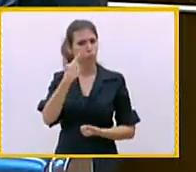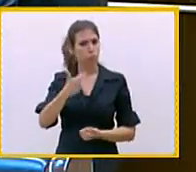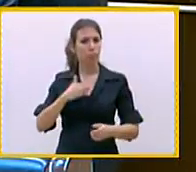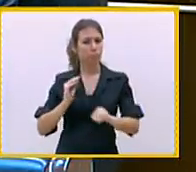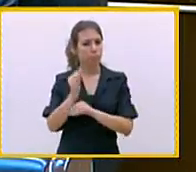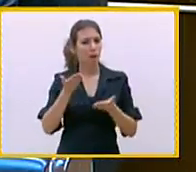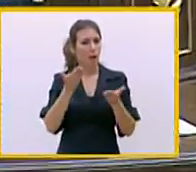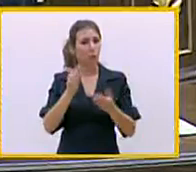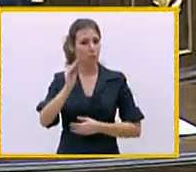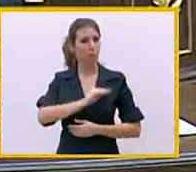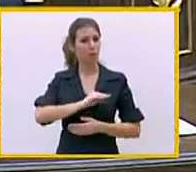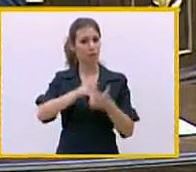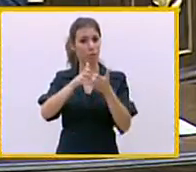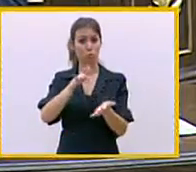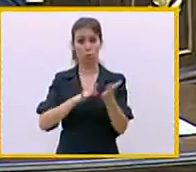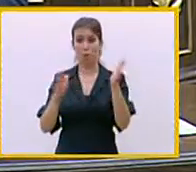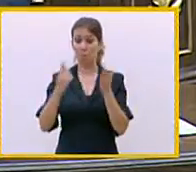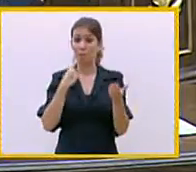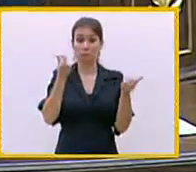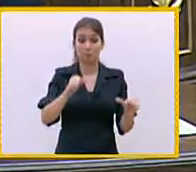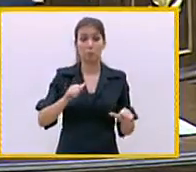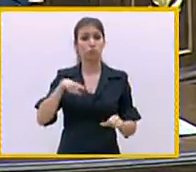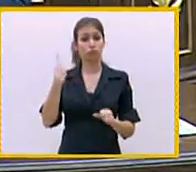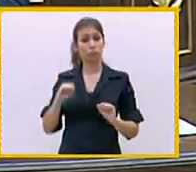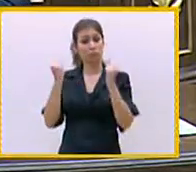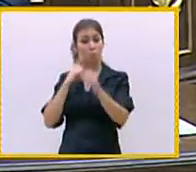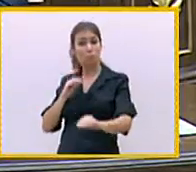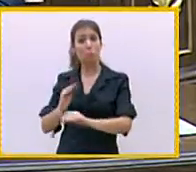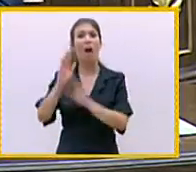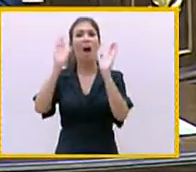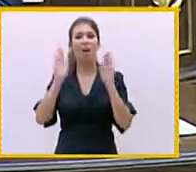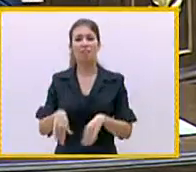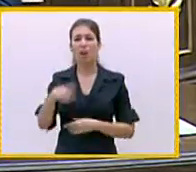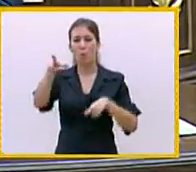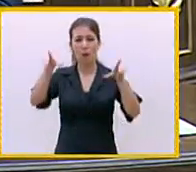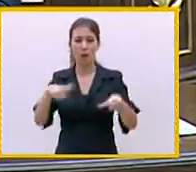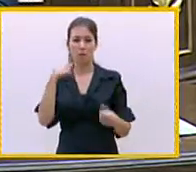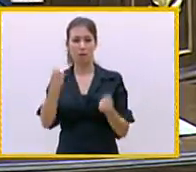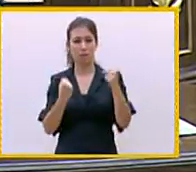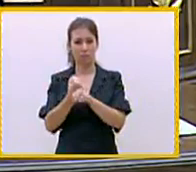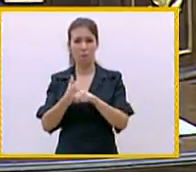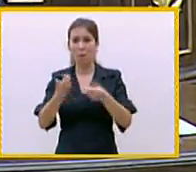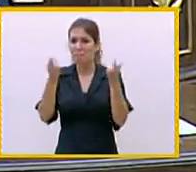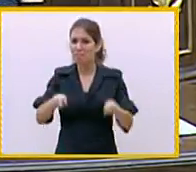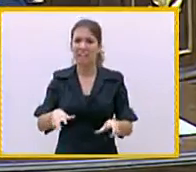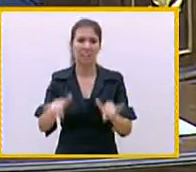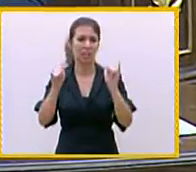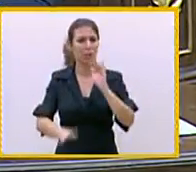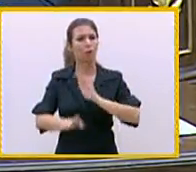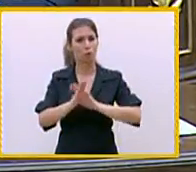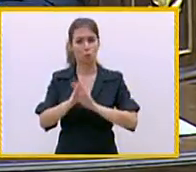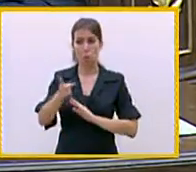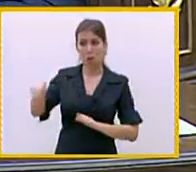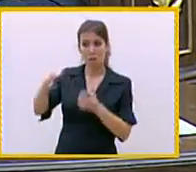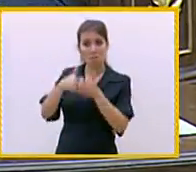industrial en un momento de crisis han permitido que no se haya cerrado ni una sola planta y que diversos fabricantes hayan anunciado